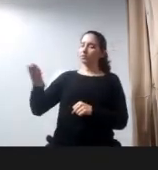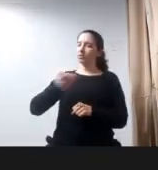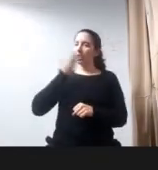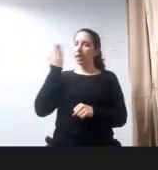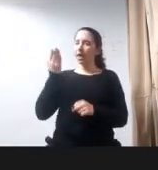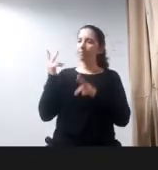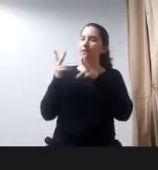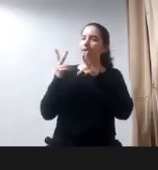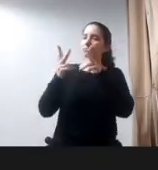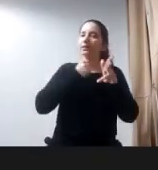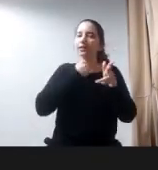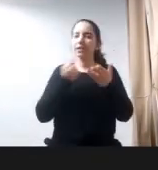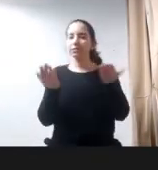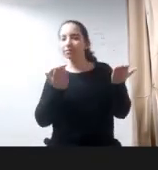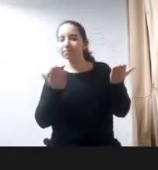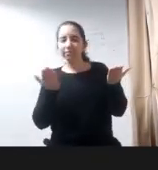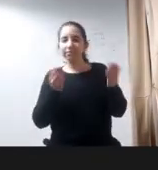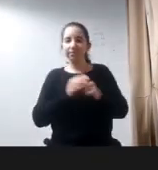cosas.